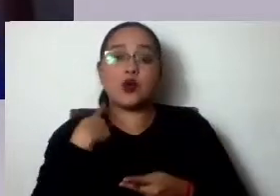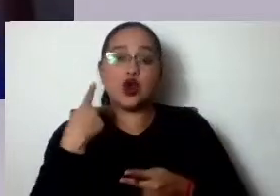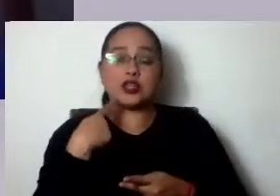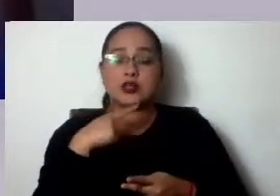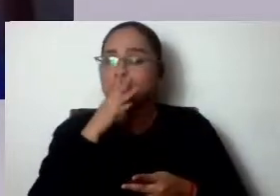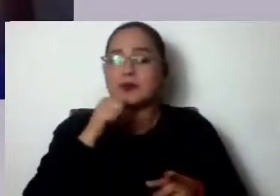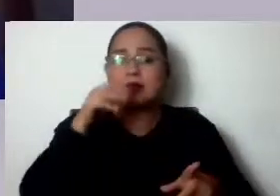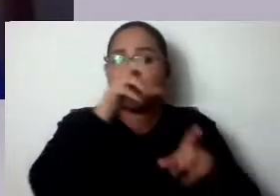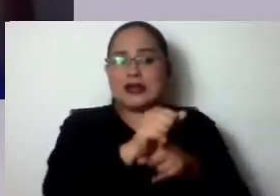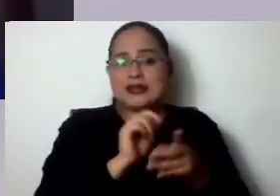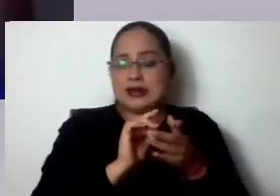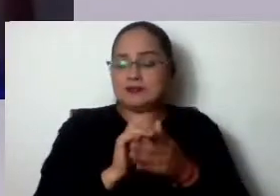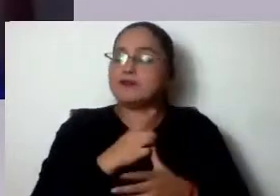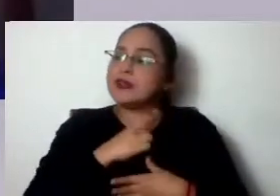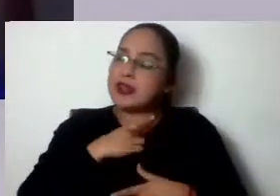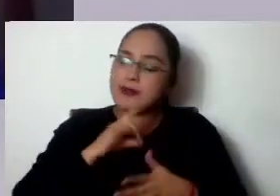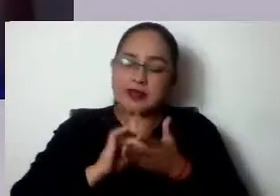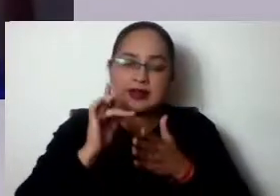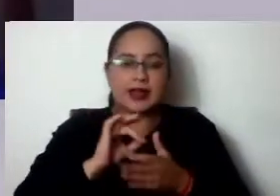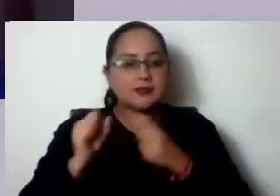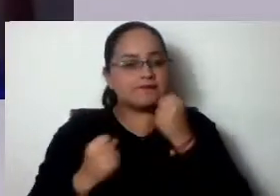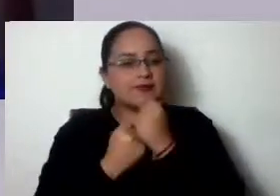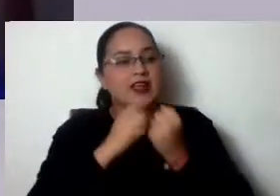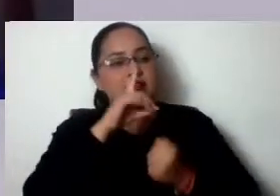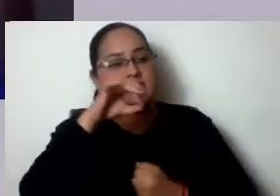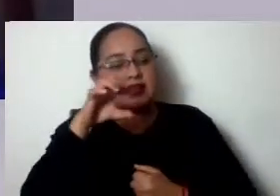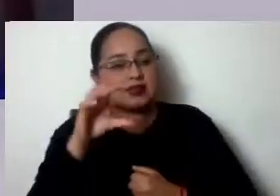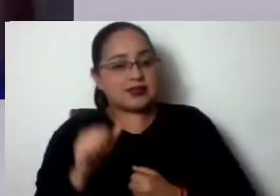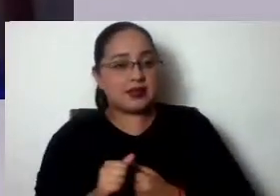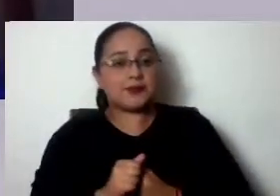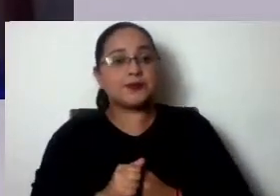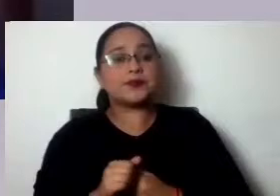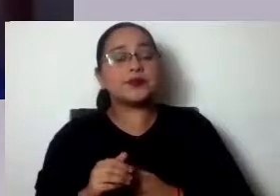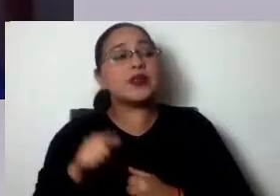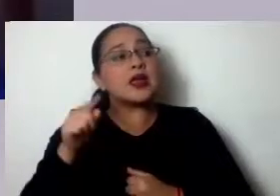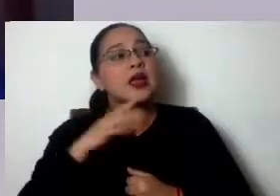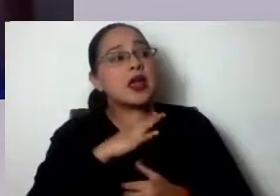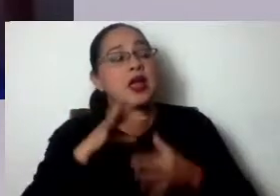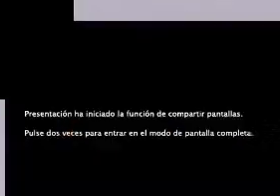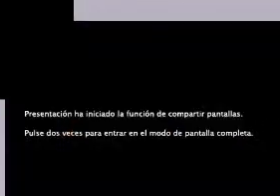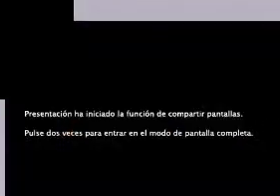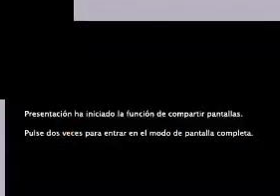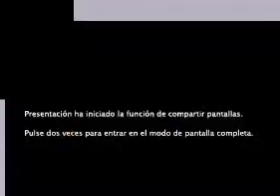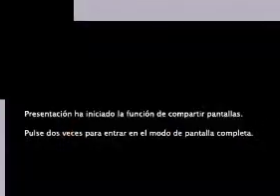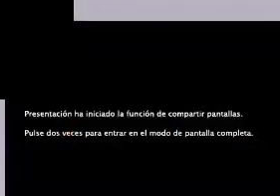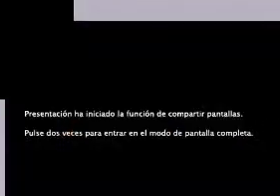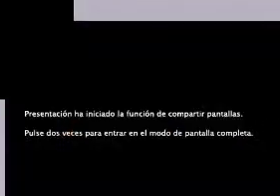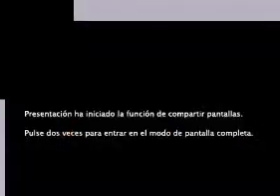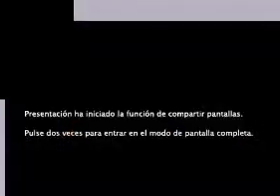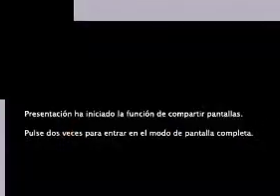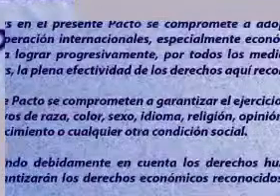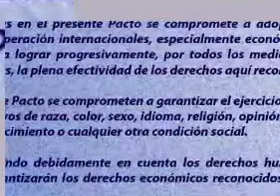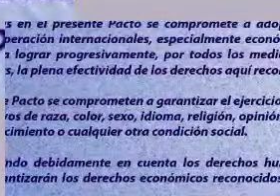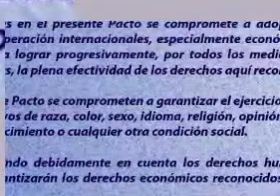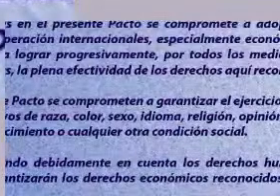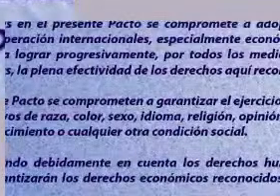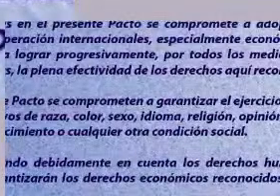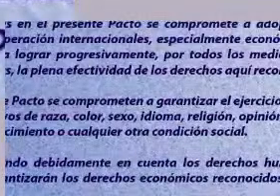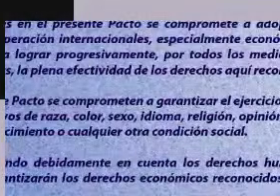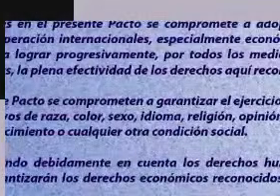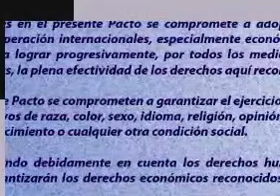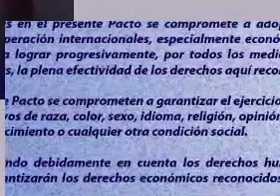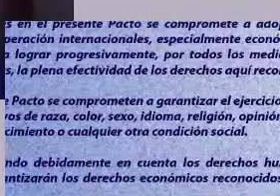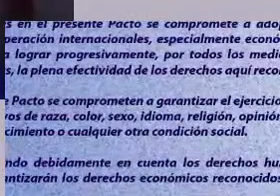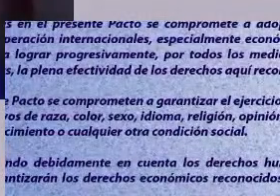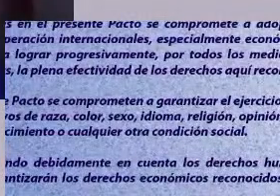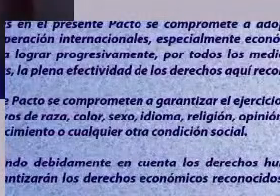imposible la consecución de un progreso duradero en la aplicación de los derechos humanos depende de unas buenas y eficaces